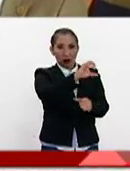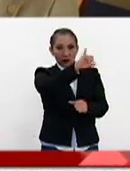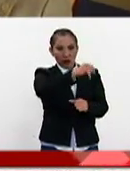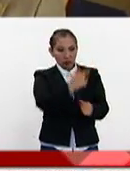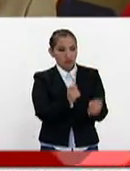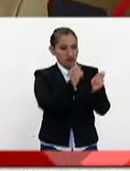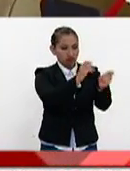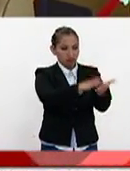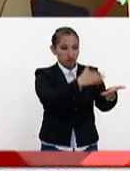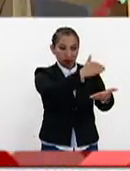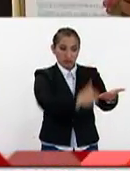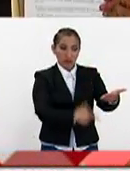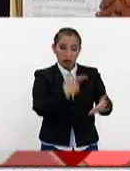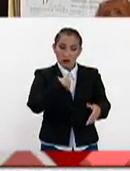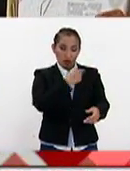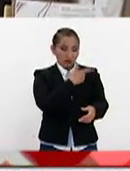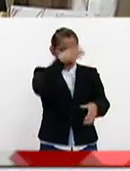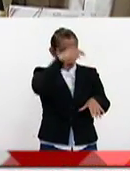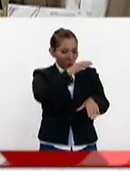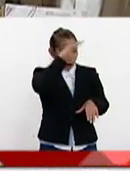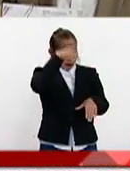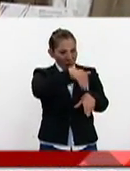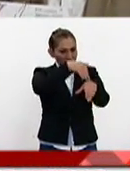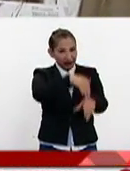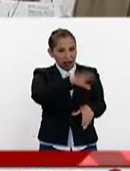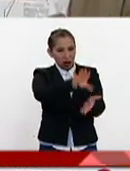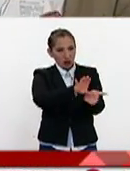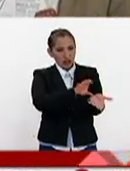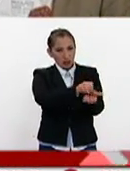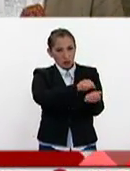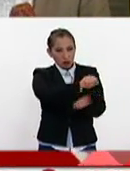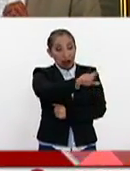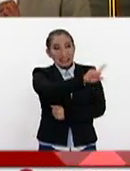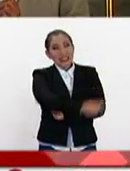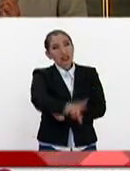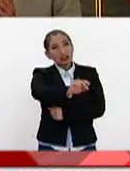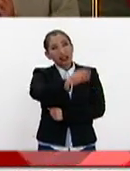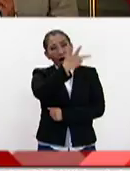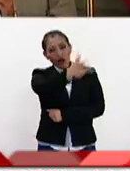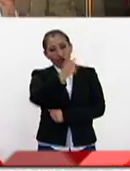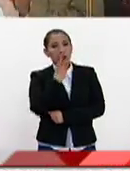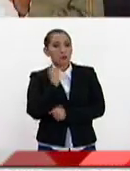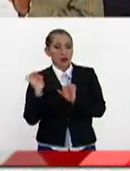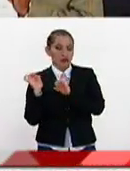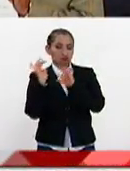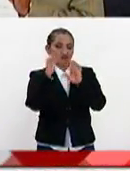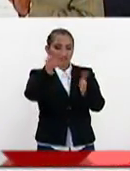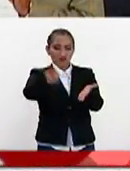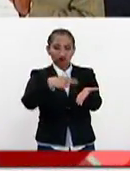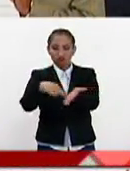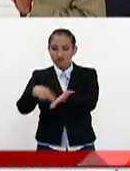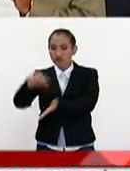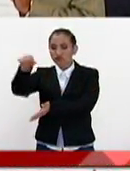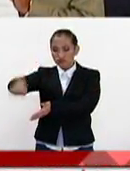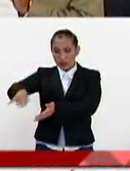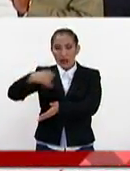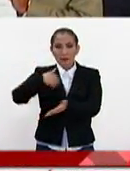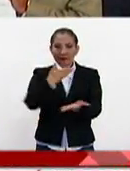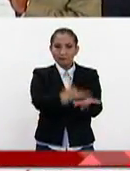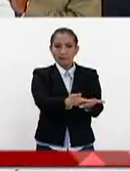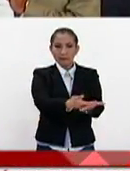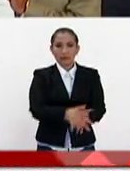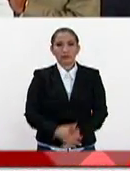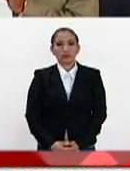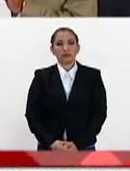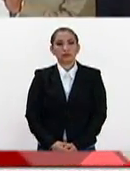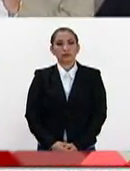Corte una acción de inconstitucionalidad. En total fueron 188 diputados quienes firmaron este recurso.